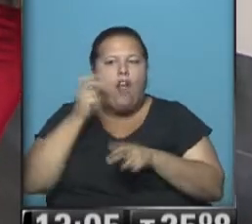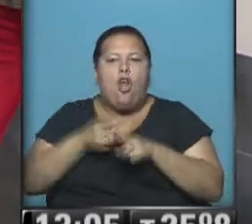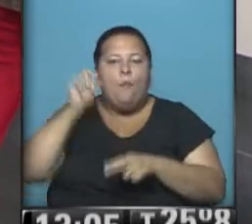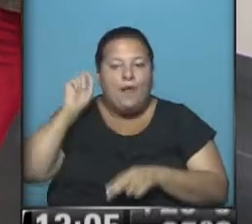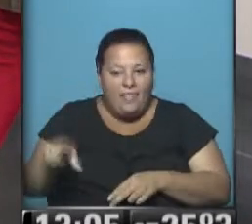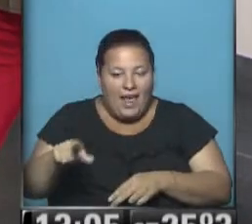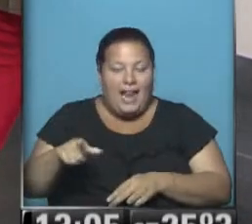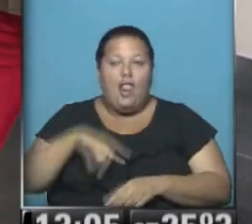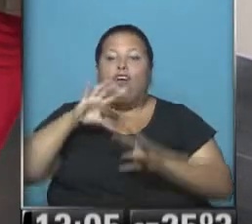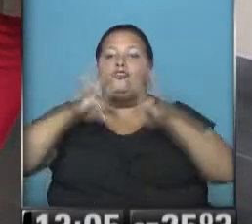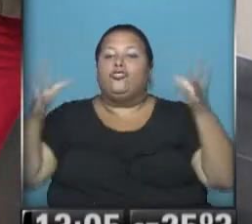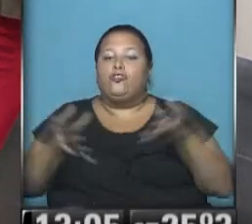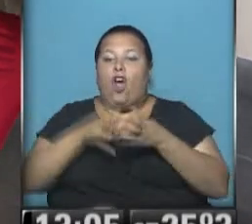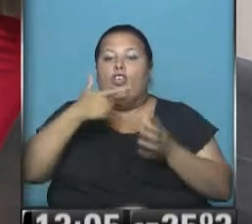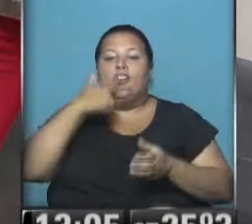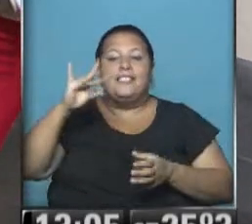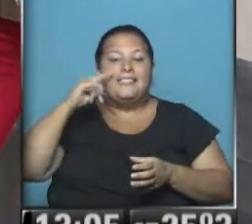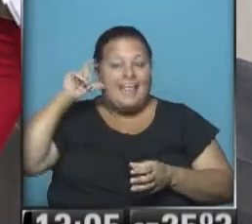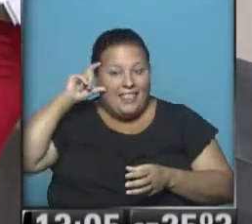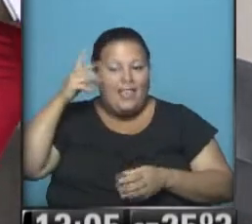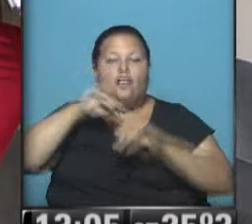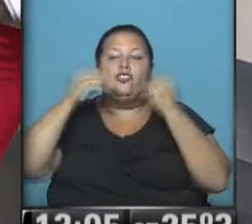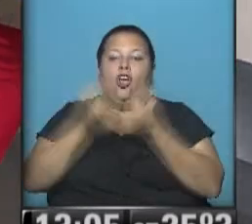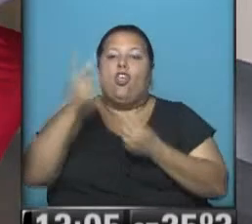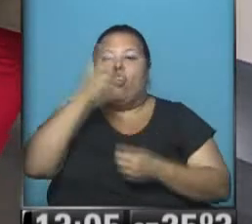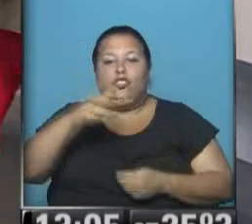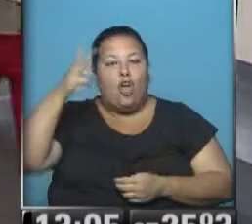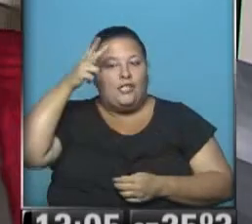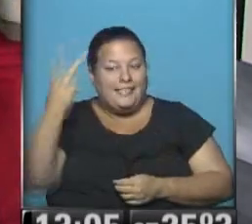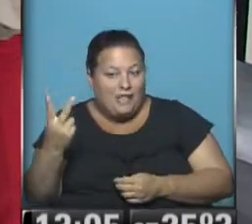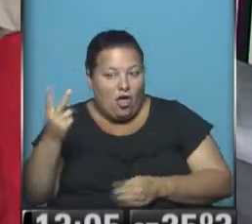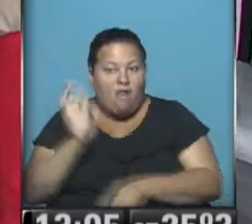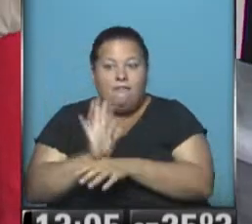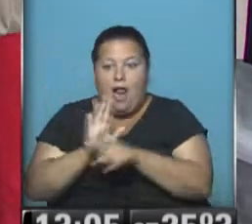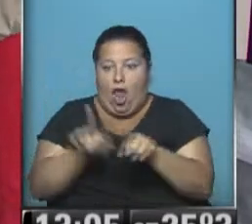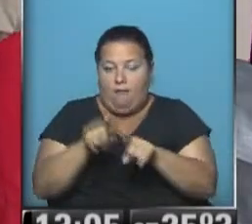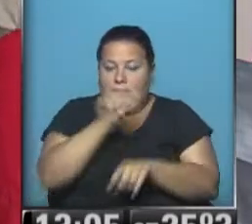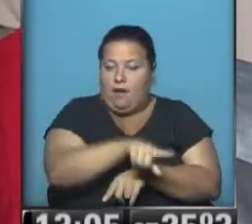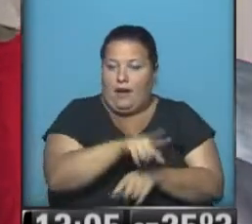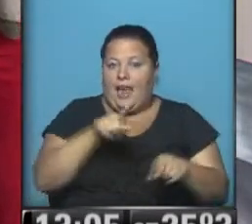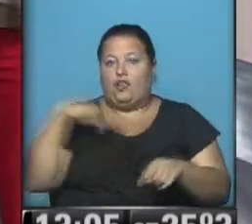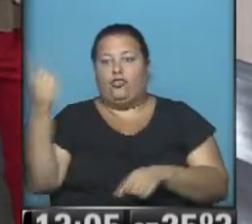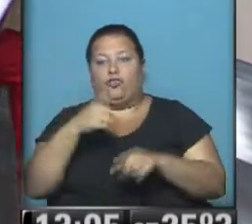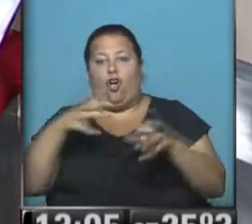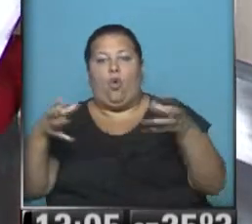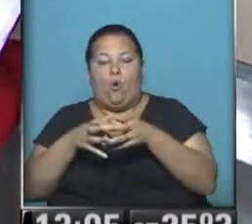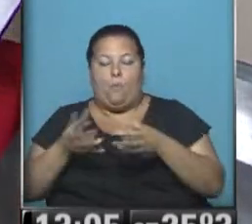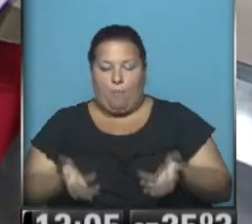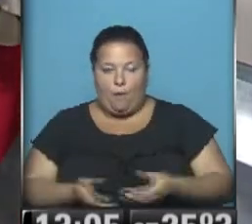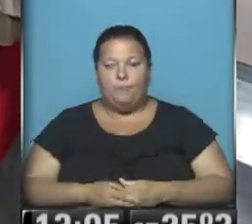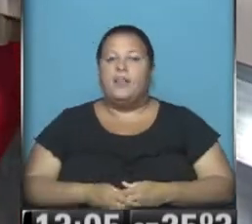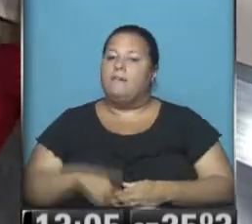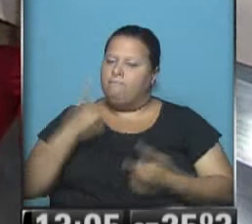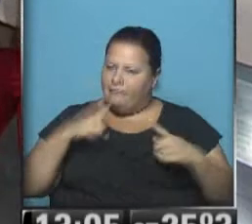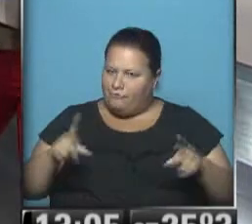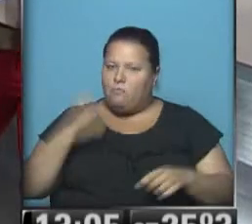nombre, y toda la Secretaría de Inteligencia tenía 282, casi el mismo número él que toda la Secretaría de Inteligencia. Así es, un dato